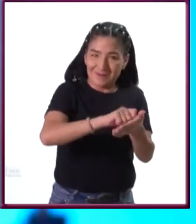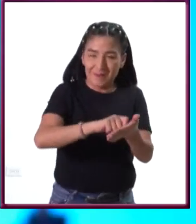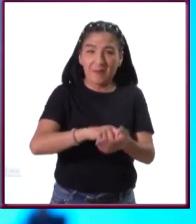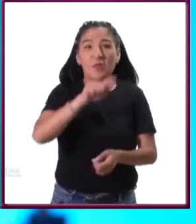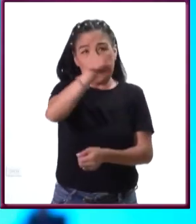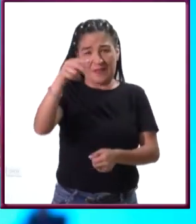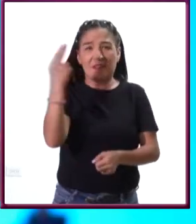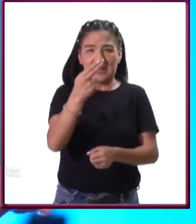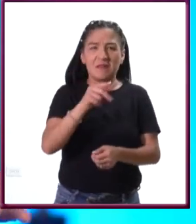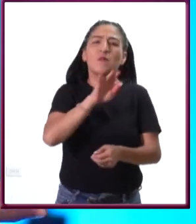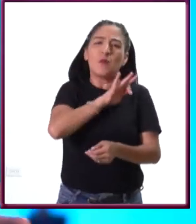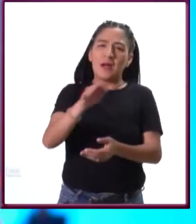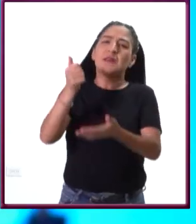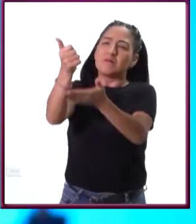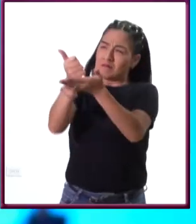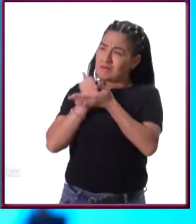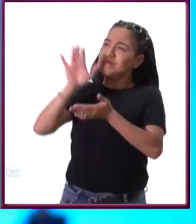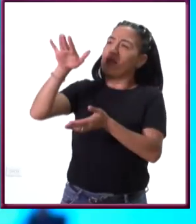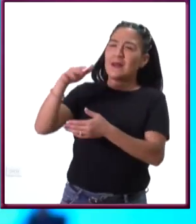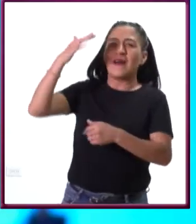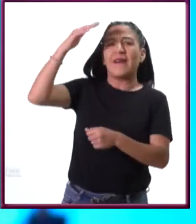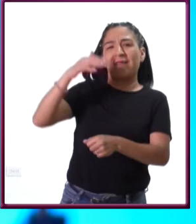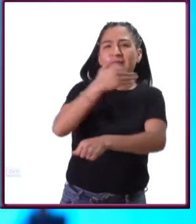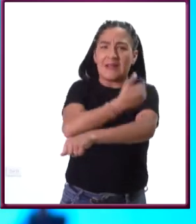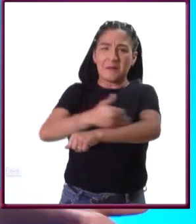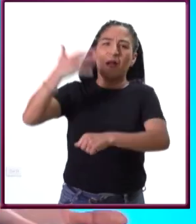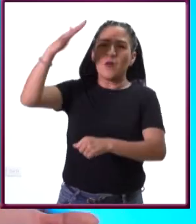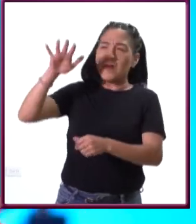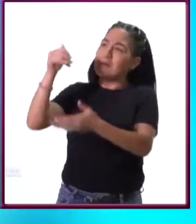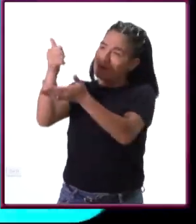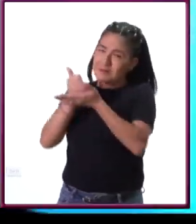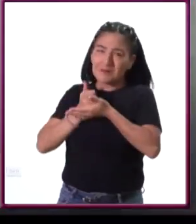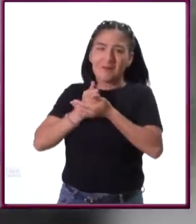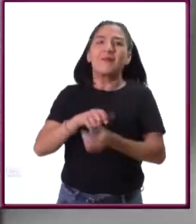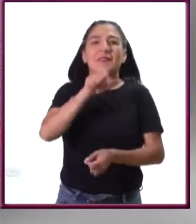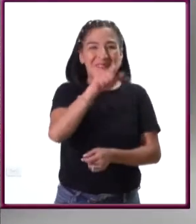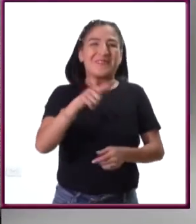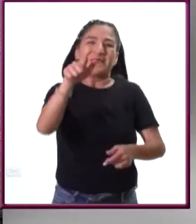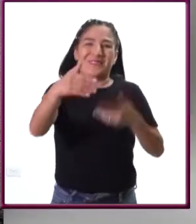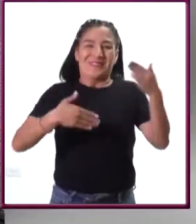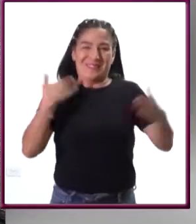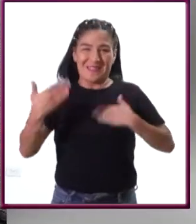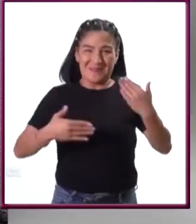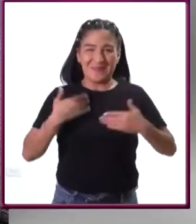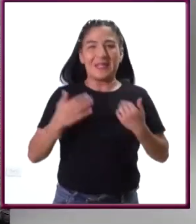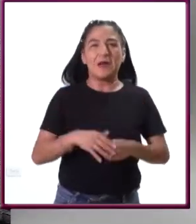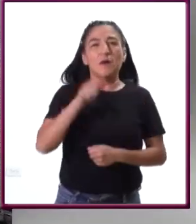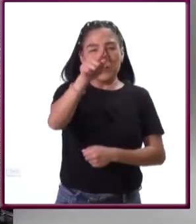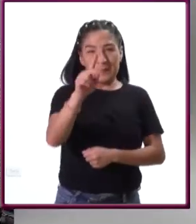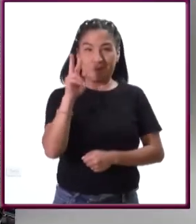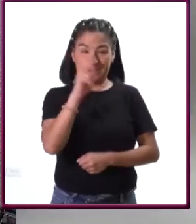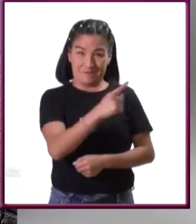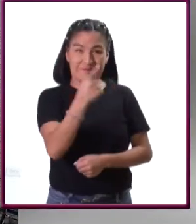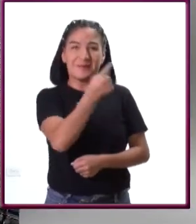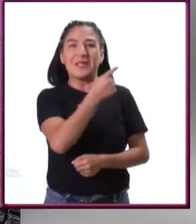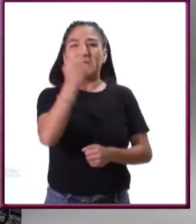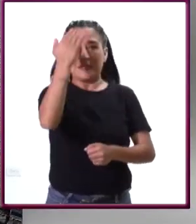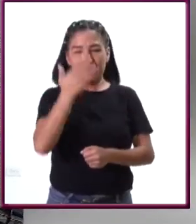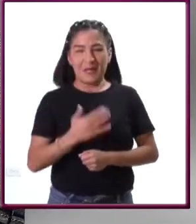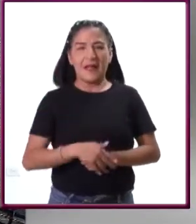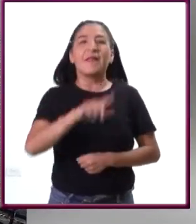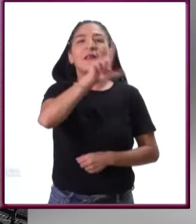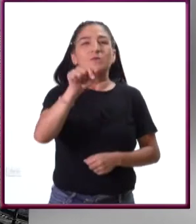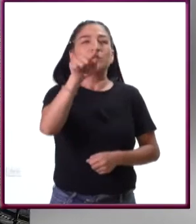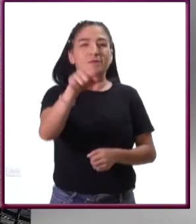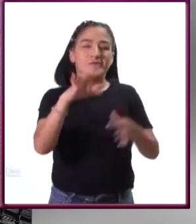algún familiar que se encuentre en casa. Además, será más divertido. Observa bien la imagen y después escribe una historia con